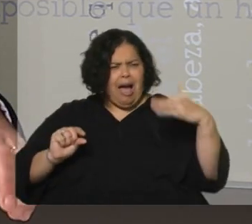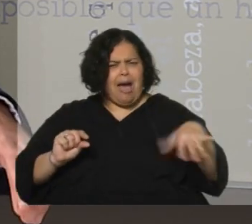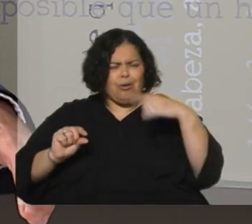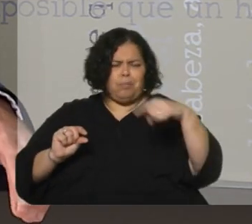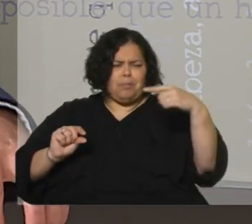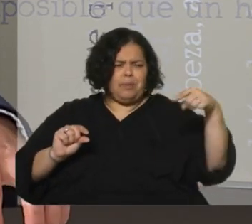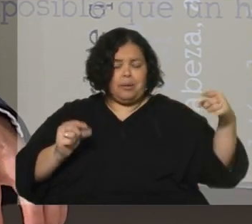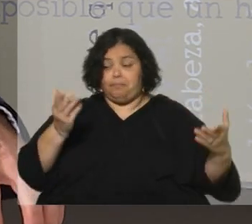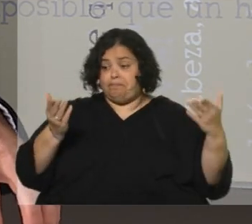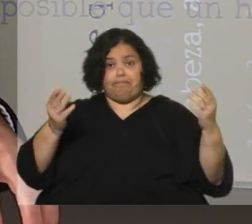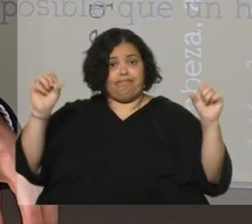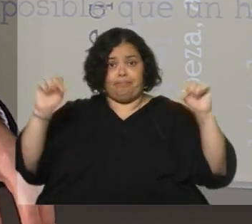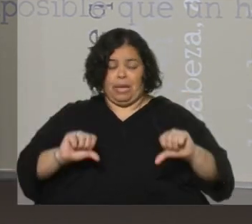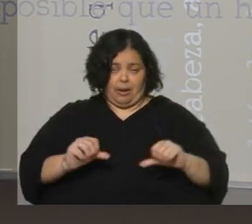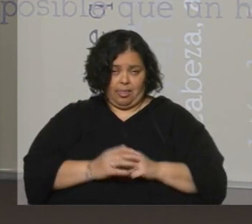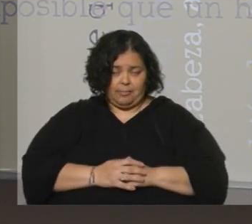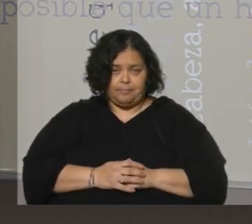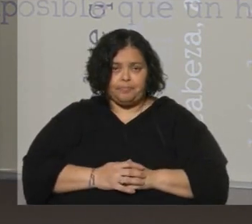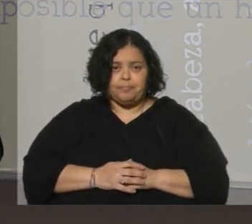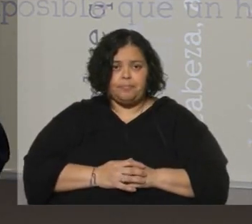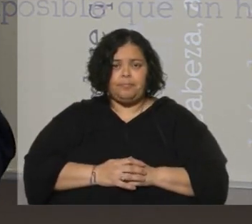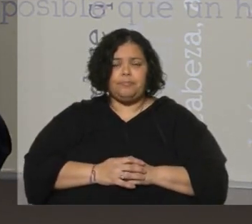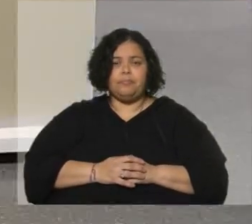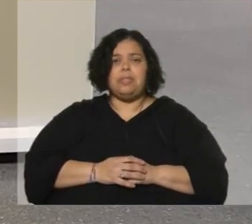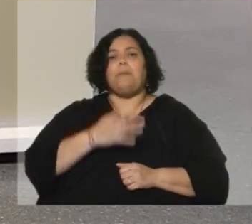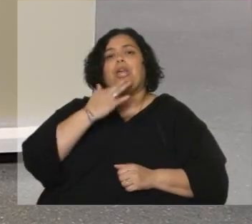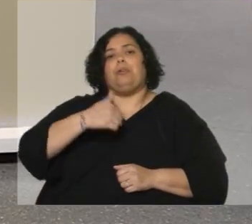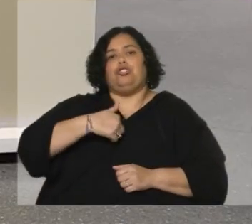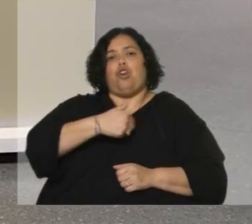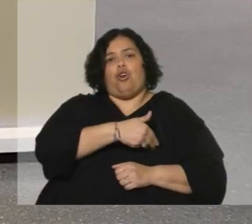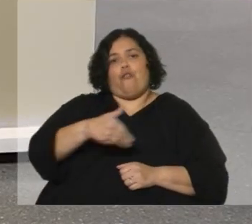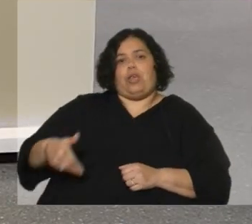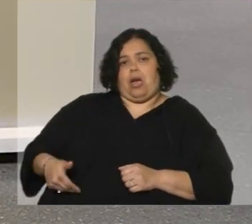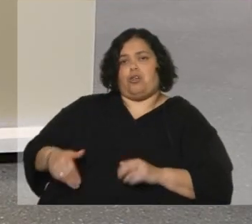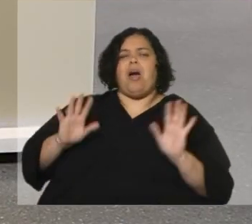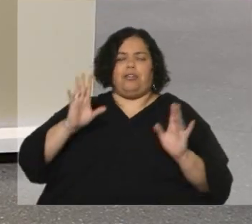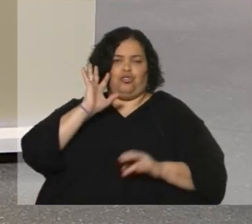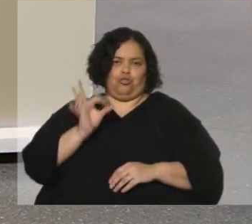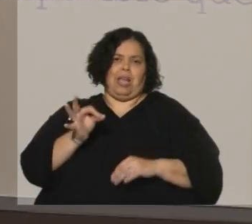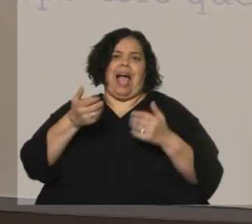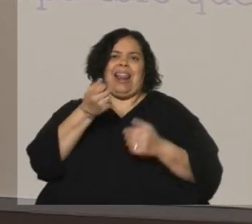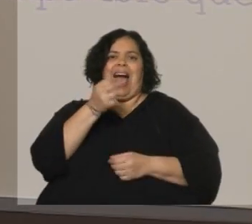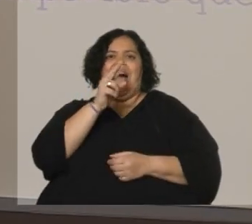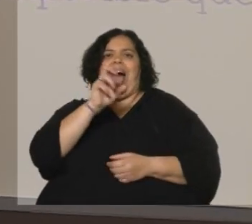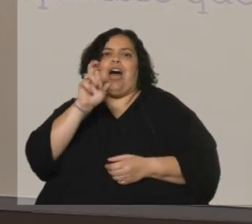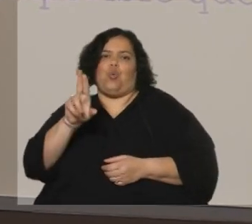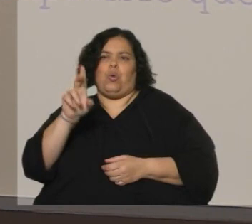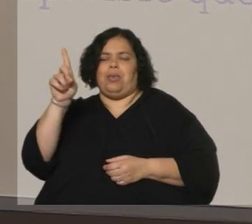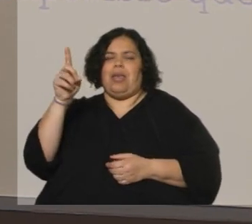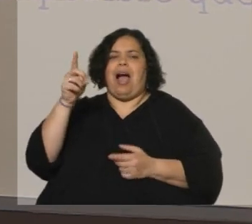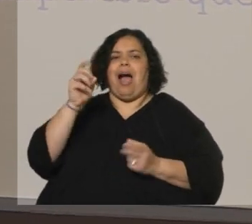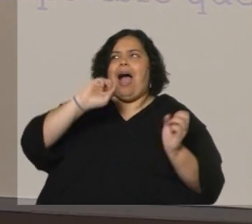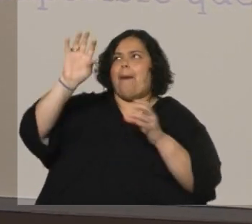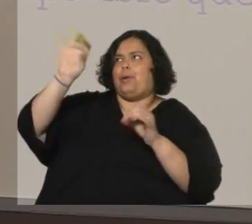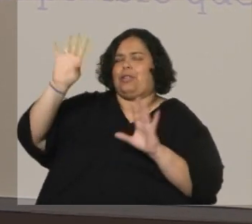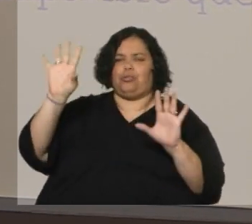producto un poco más un poco más más baja si soy Perdón yo soy gobierno y Bogotá sé que a la aru sector aero exportador lo voy a tener de mi lado más